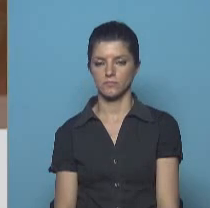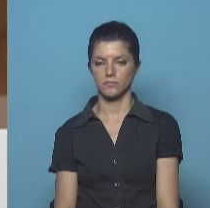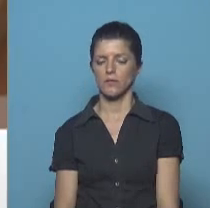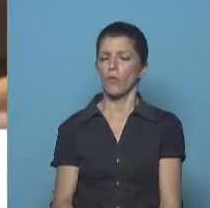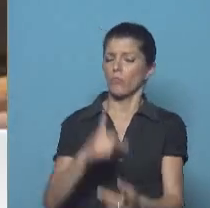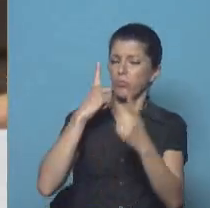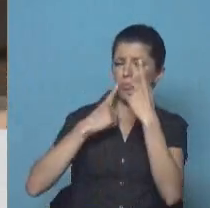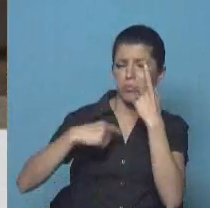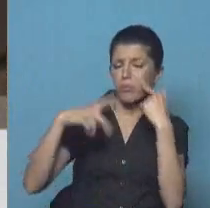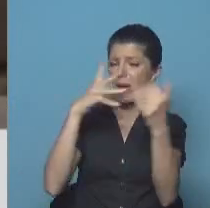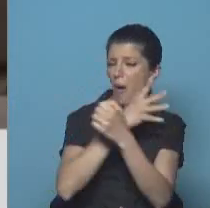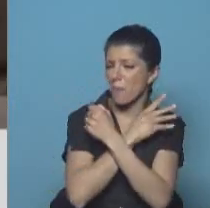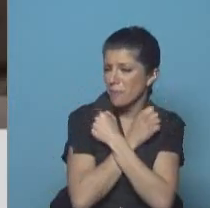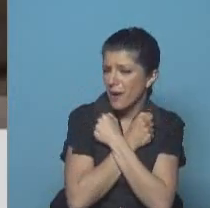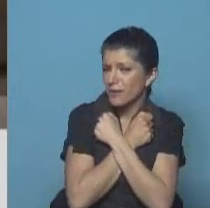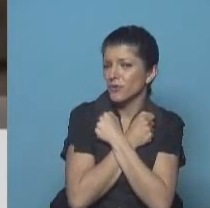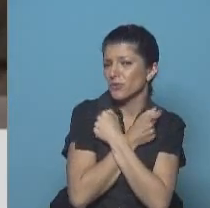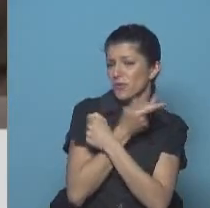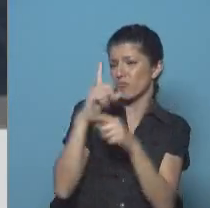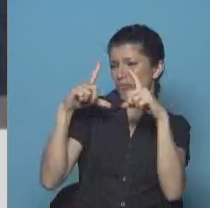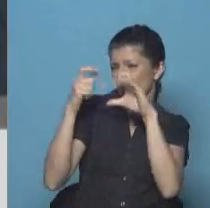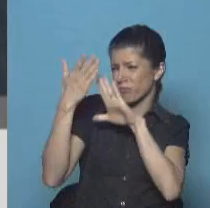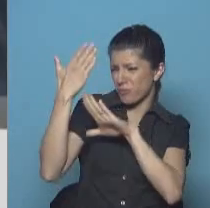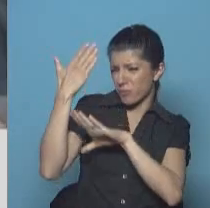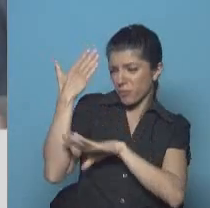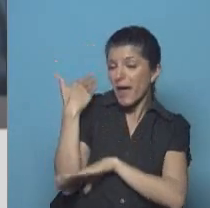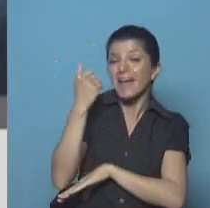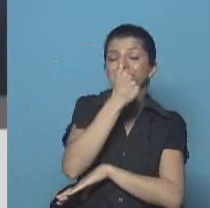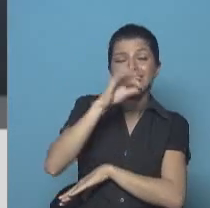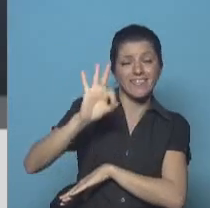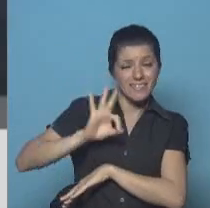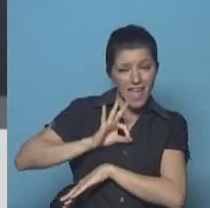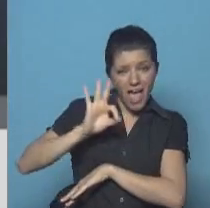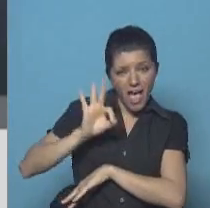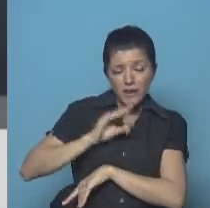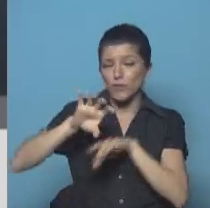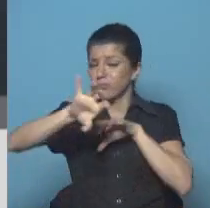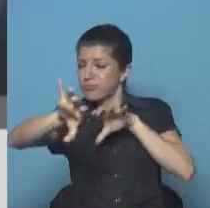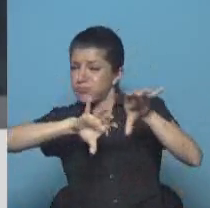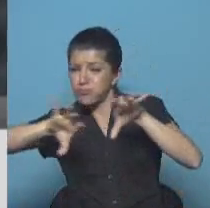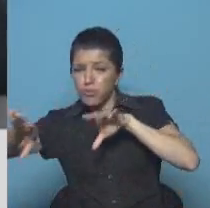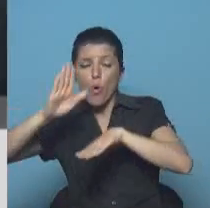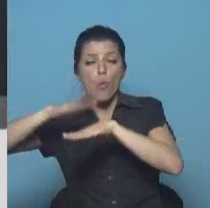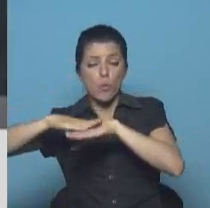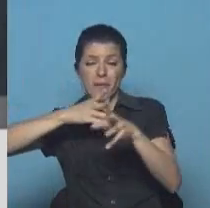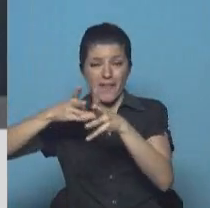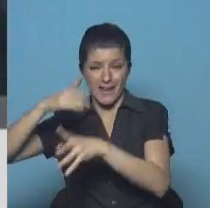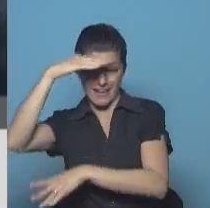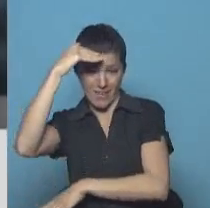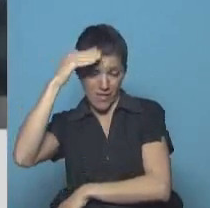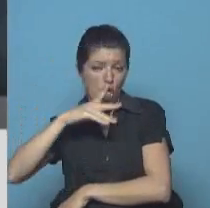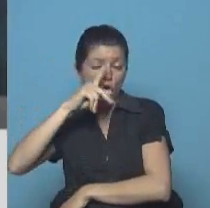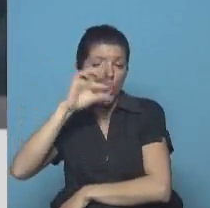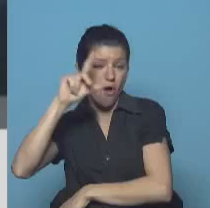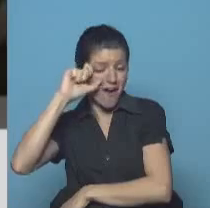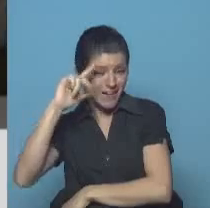lágrimas, abrazos y antiguas fotos. Durante 60 años estuvieron separados por la Guerra de Corea. Tras un acuerdo